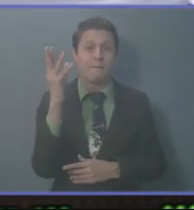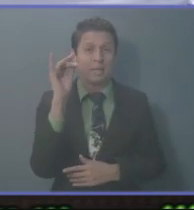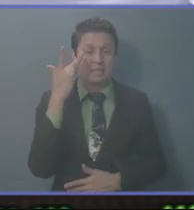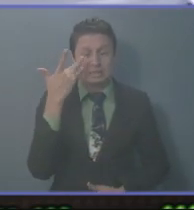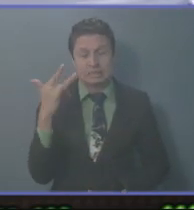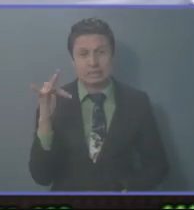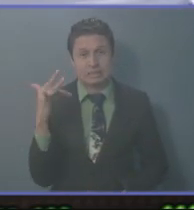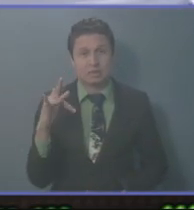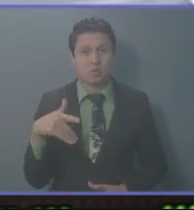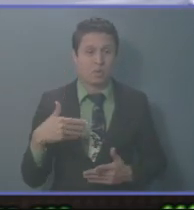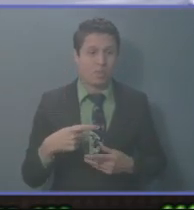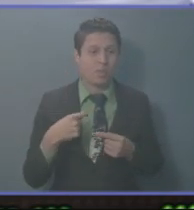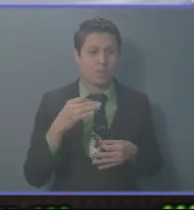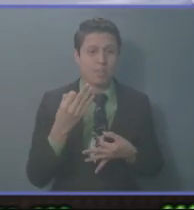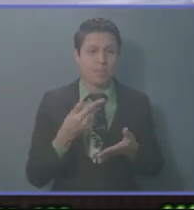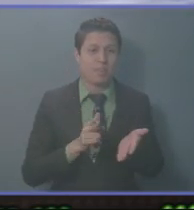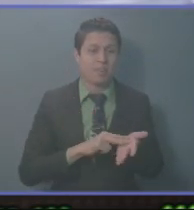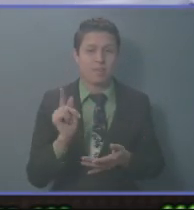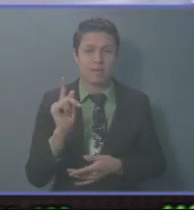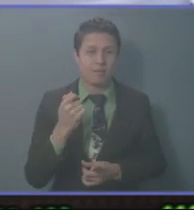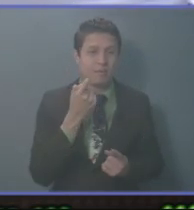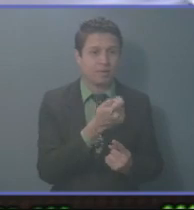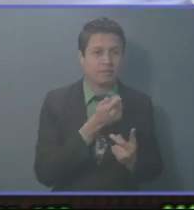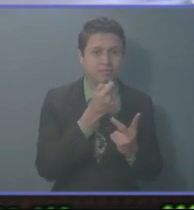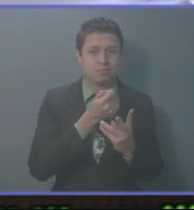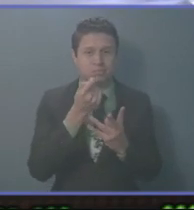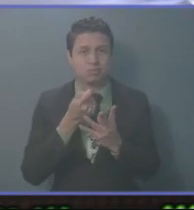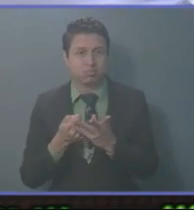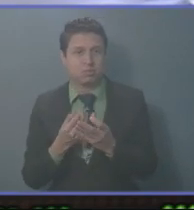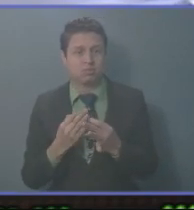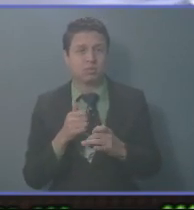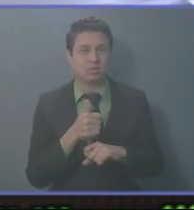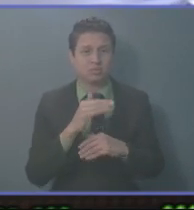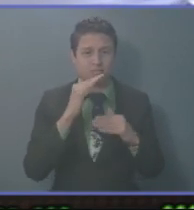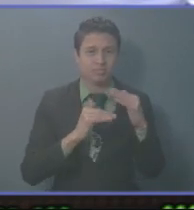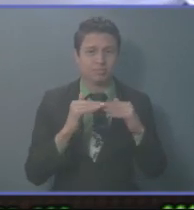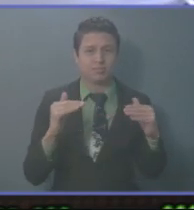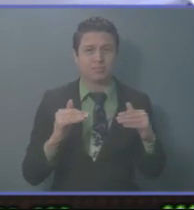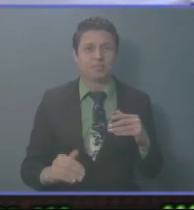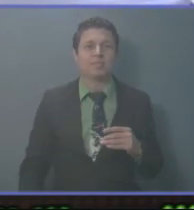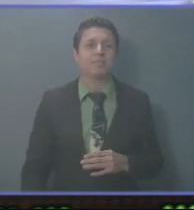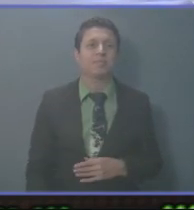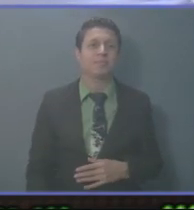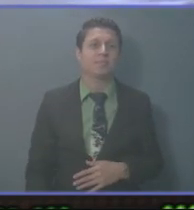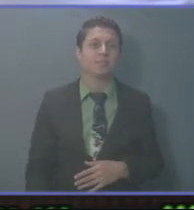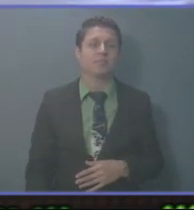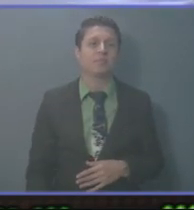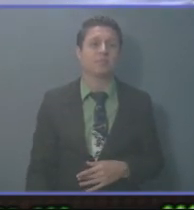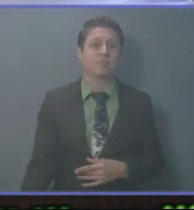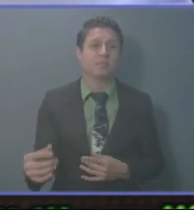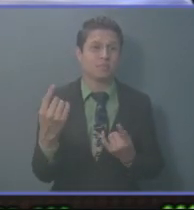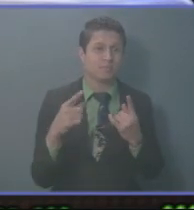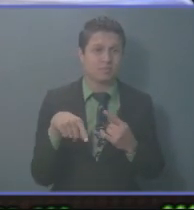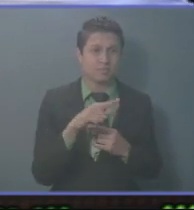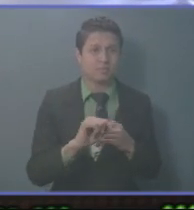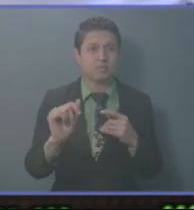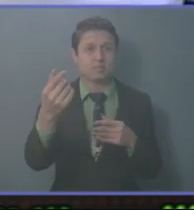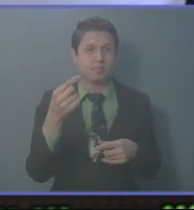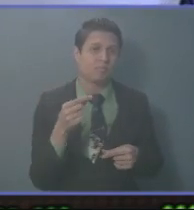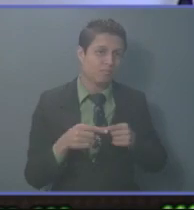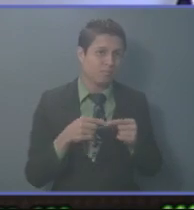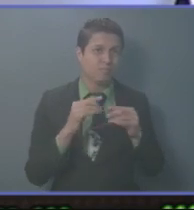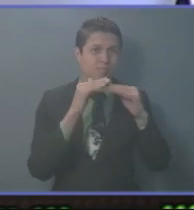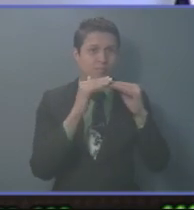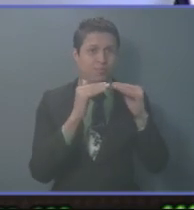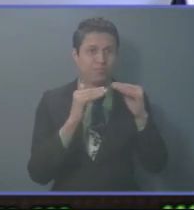excesivo en el otorgamiento de créditos a través del establecimiento de límites para el otorgamiento de los mismos, los cuales fueron disminuidos